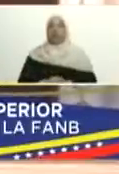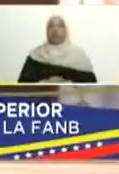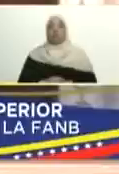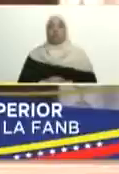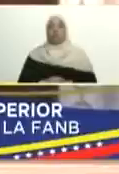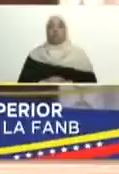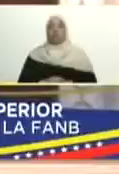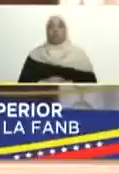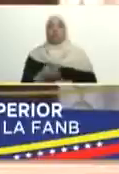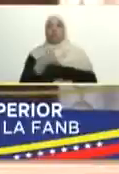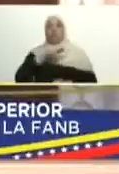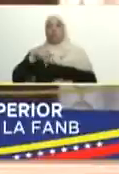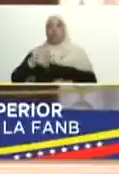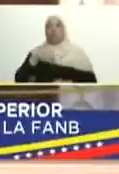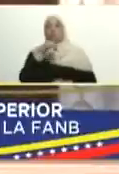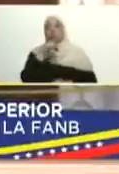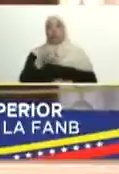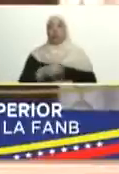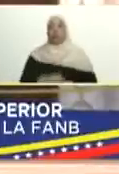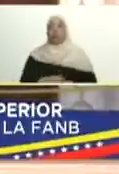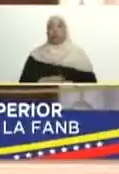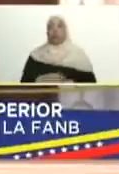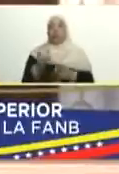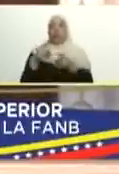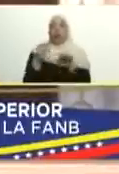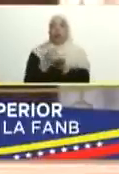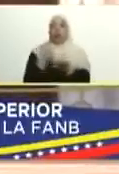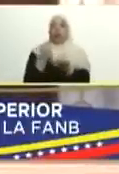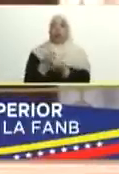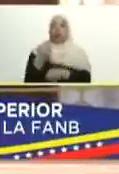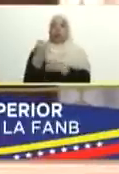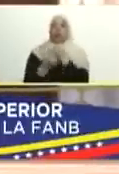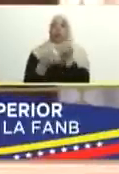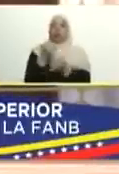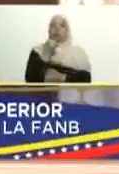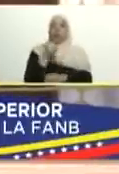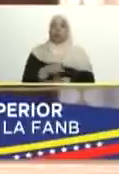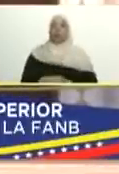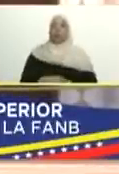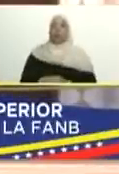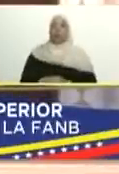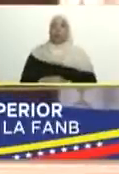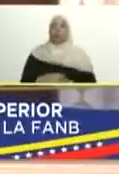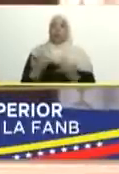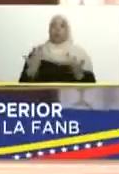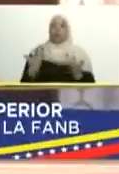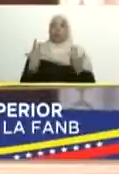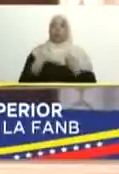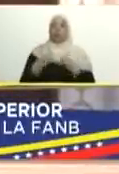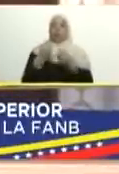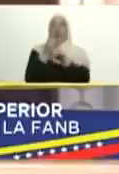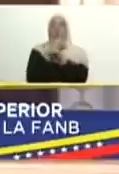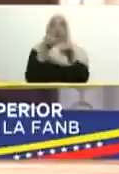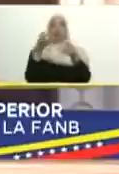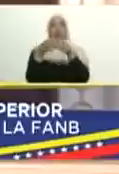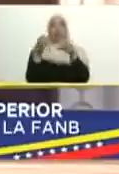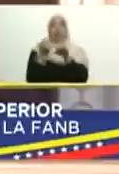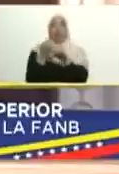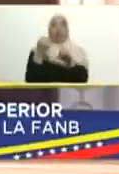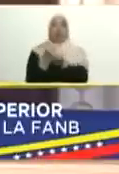que quieren sembrar odio, división y violencia desde las posiciones extremas del